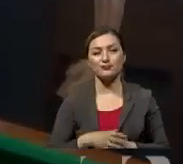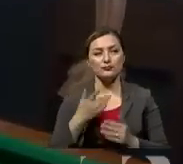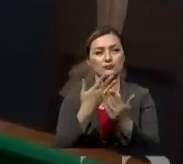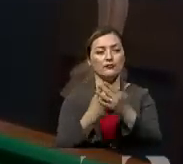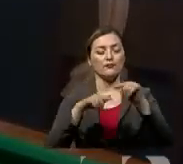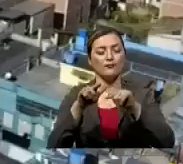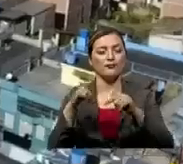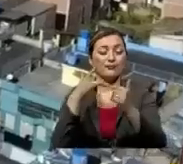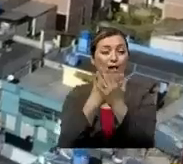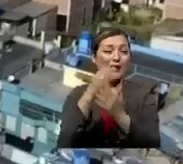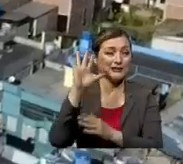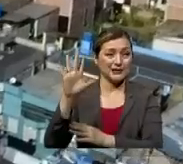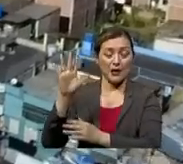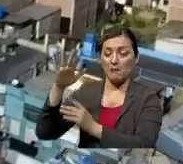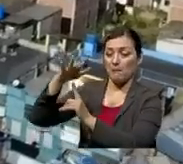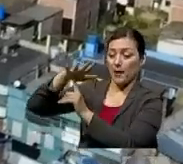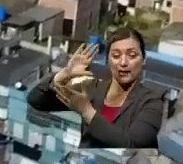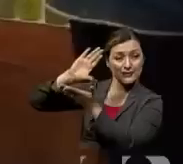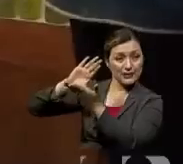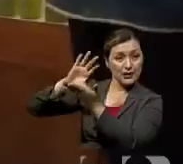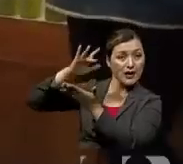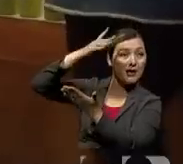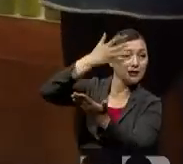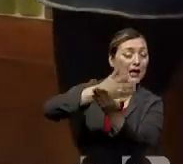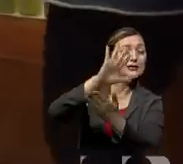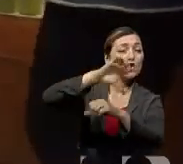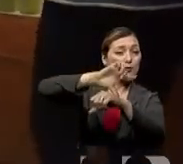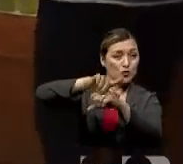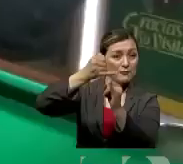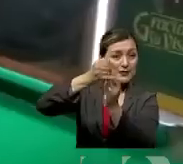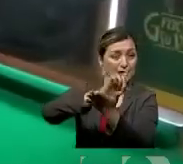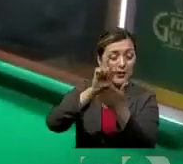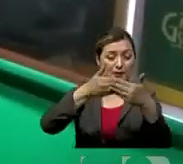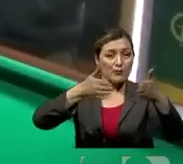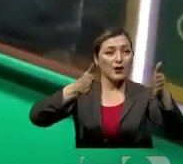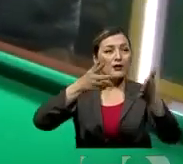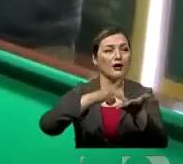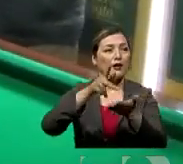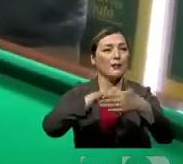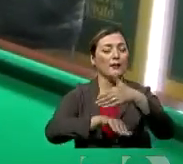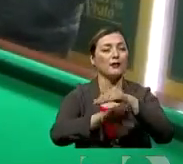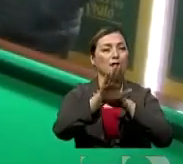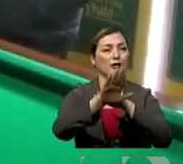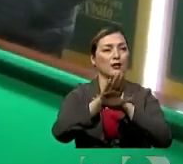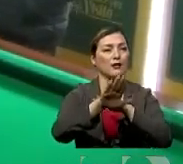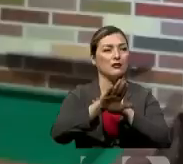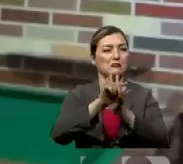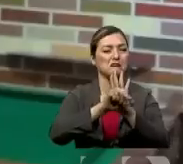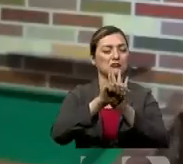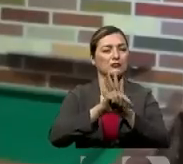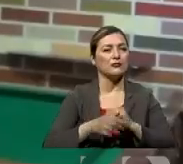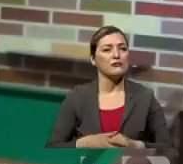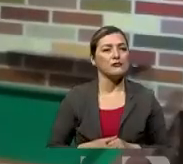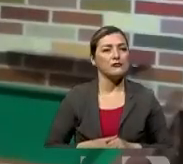toma 5 minutos desde el Parque Central de Píllaro. Está abierto los fines de semana y el valor para su ingreso es mínimo.